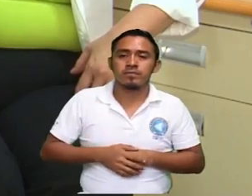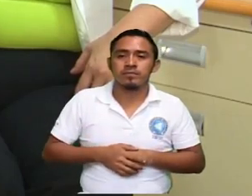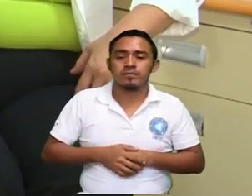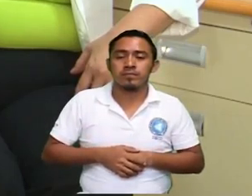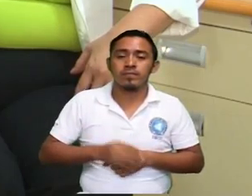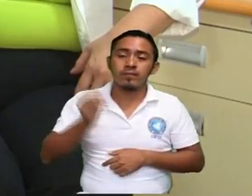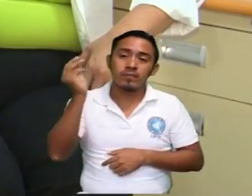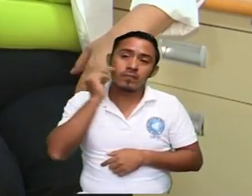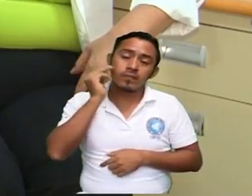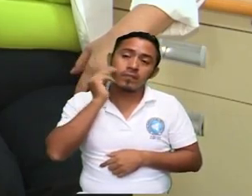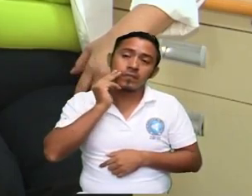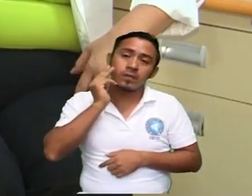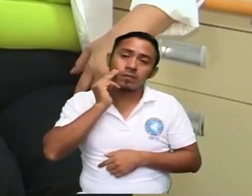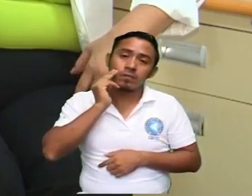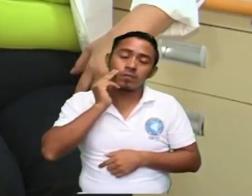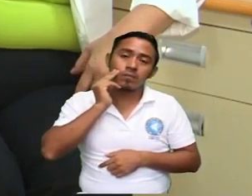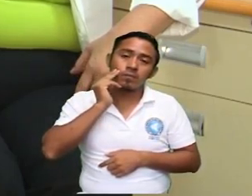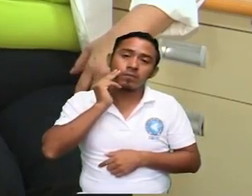la mamá